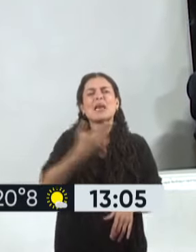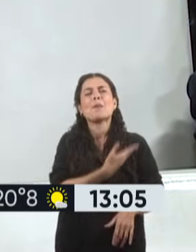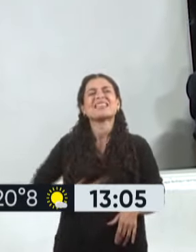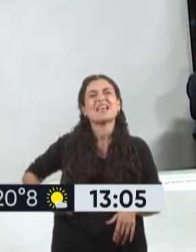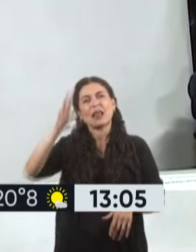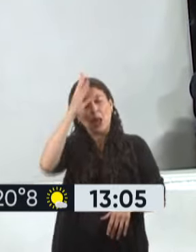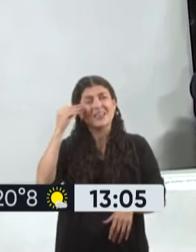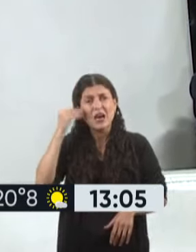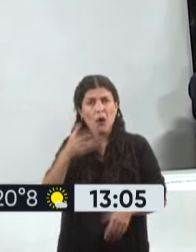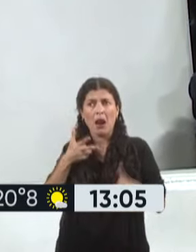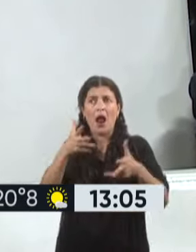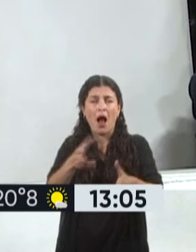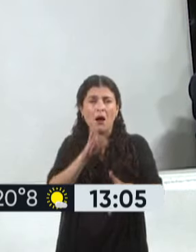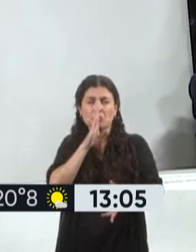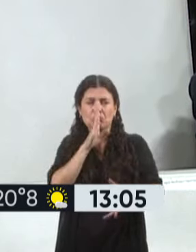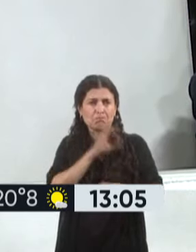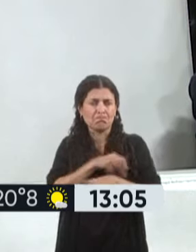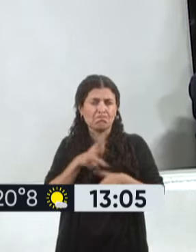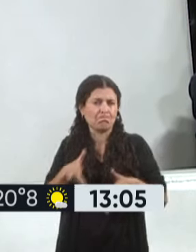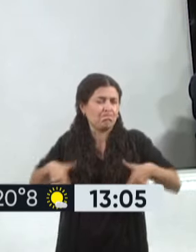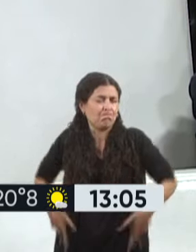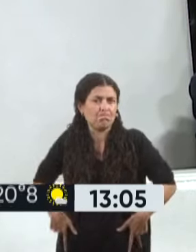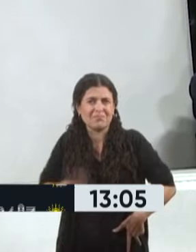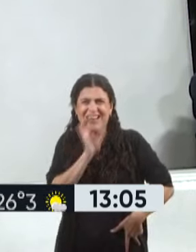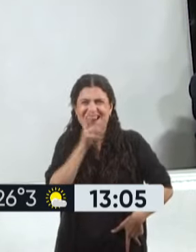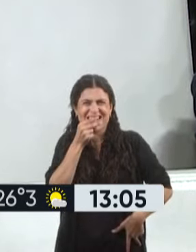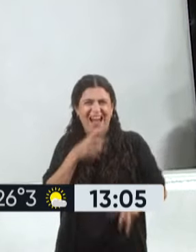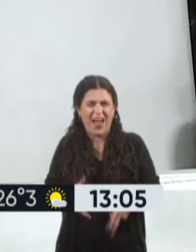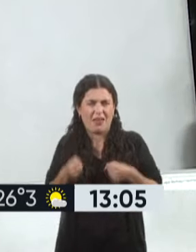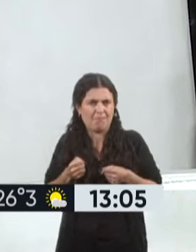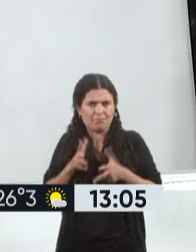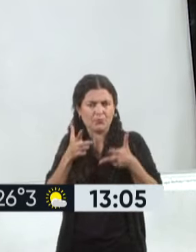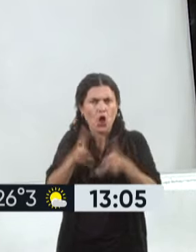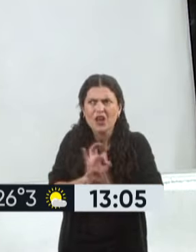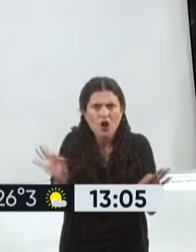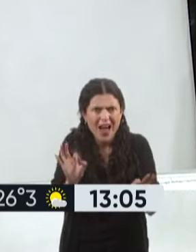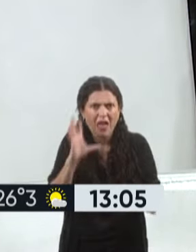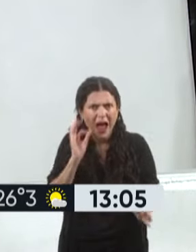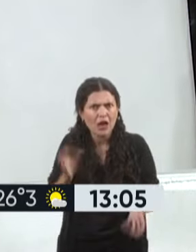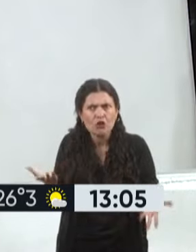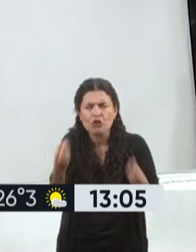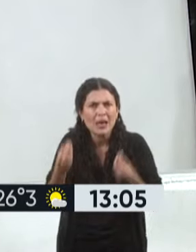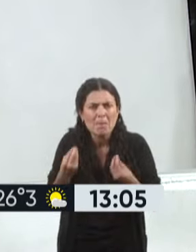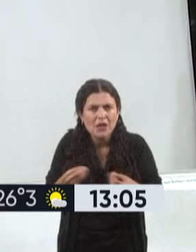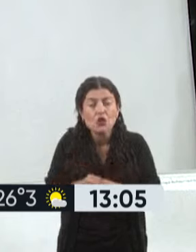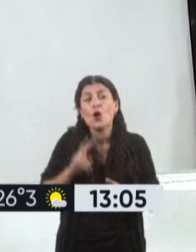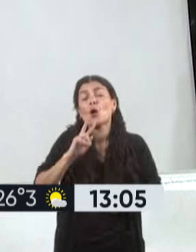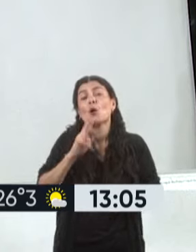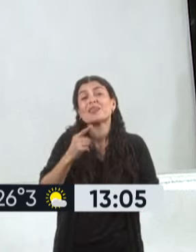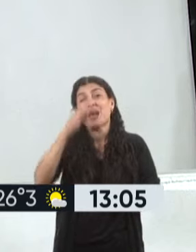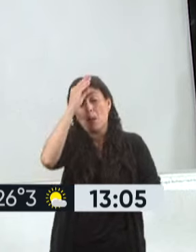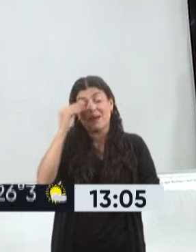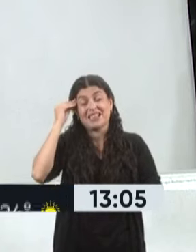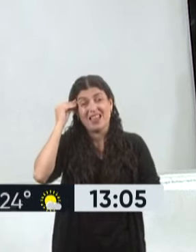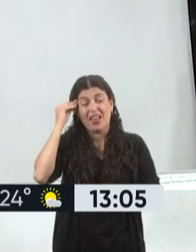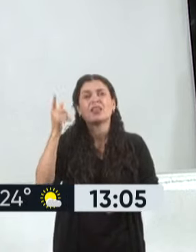su posición respecto a un tema que golpea fuerte al gobierno? O sea, no estamos hablando de un tema menor, y que Victoria Villarroel es la titular de la Cámara